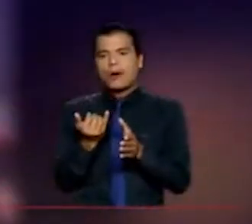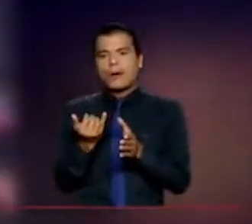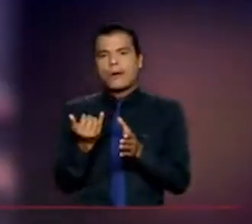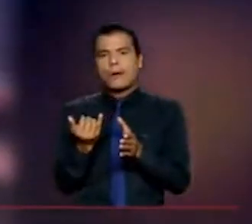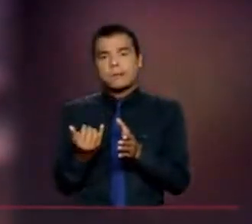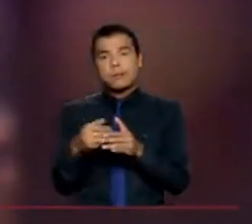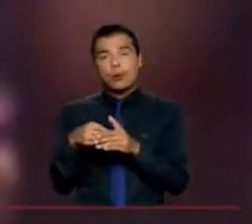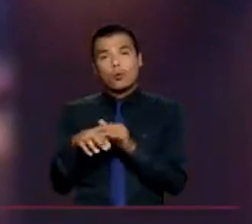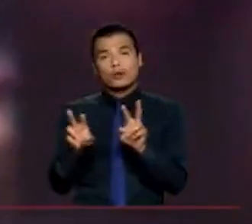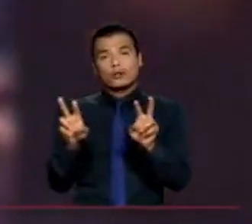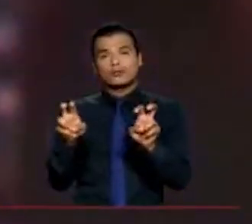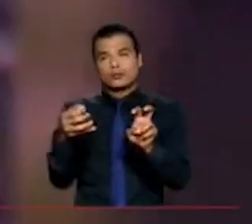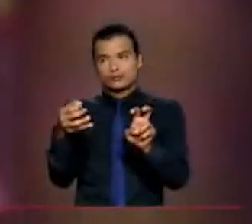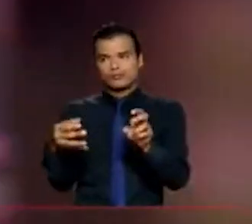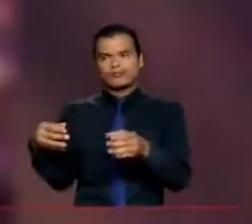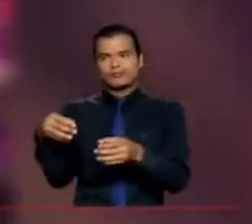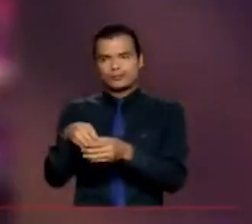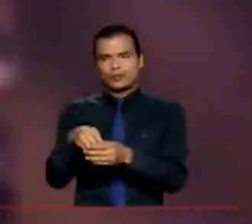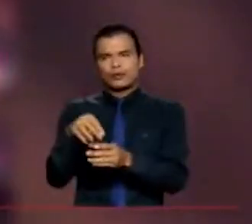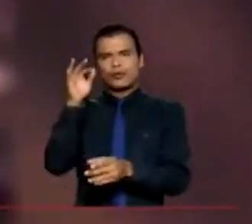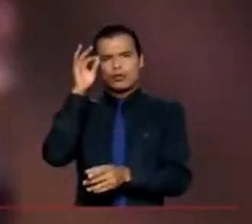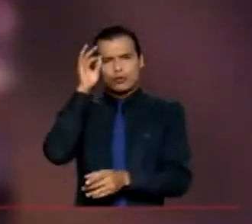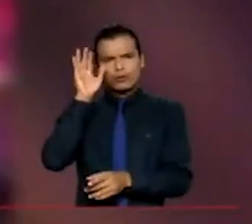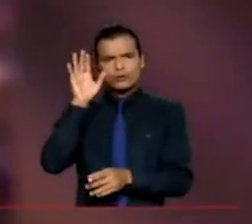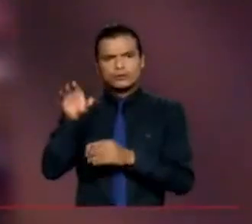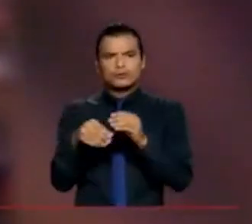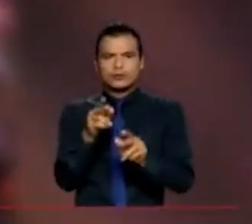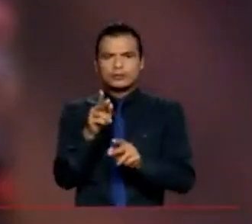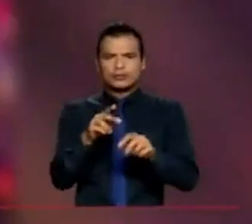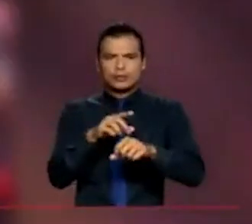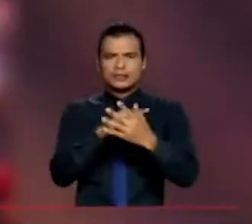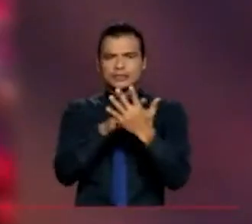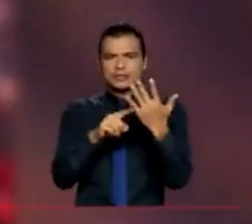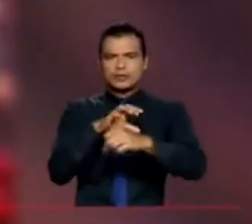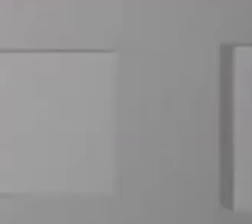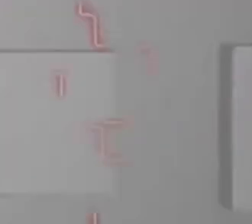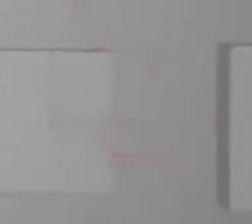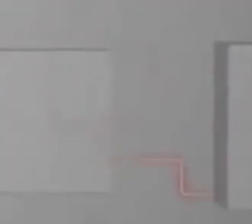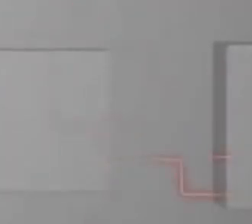vehículos. Durante los procedimientos fueron capturadas 5 personas.